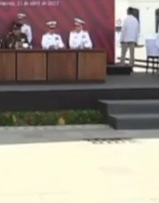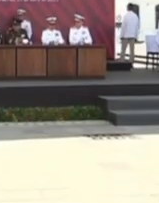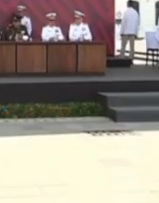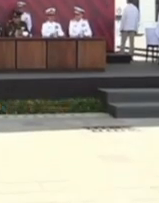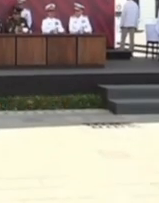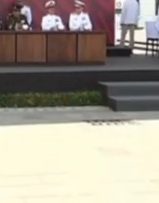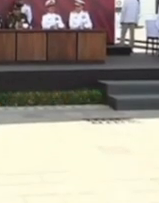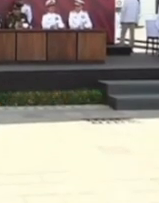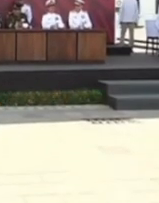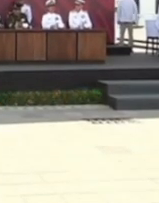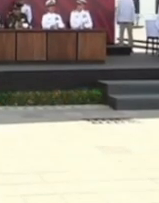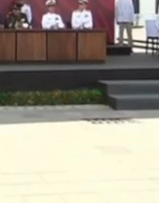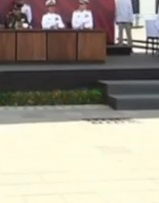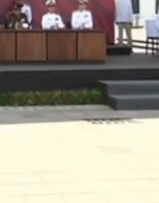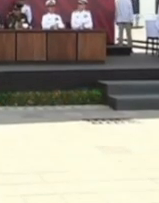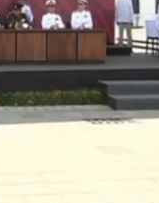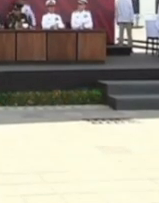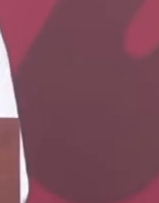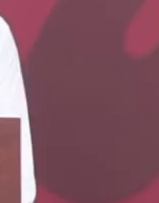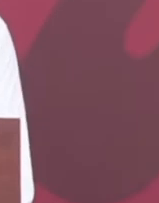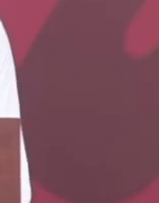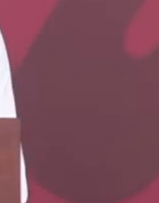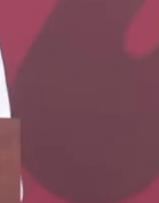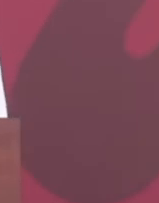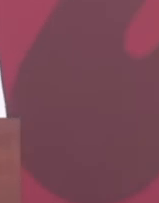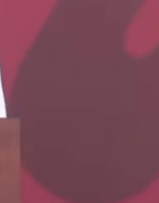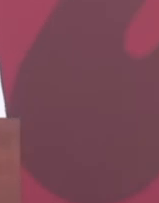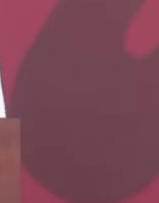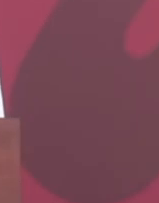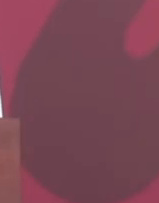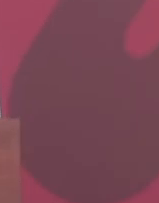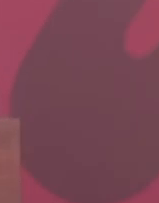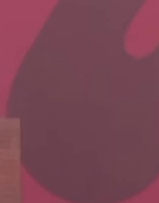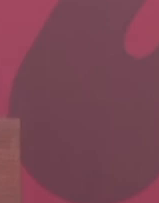amigas amigos mexicanas mexicanos